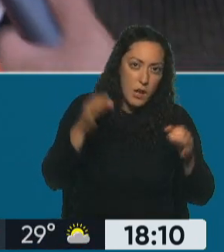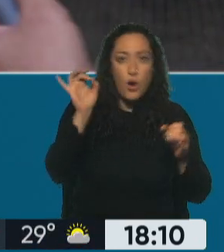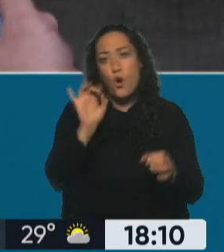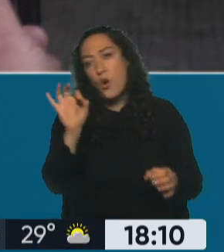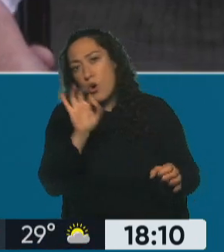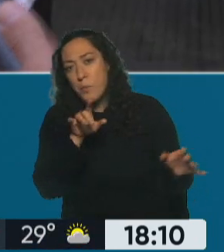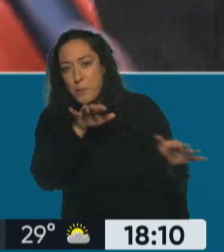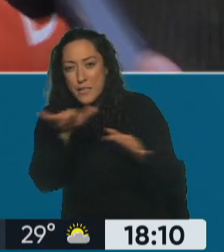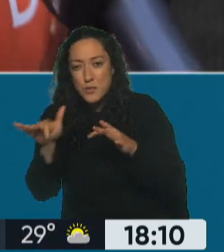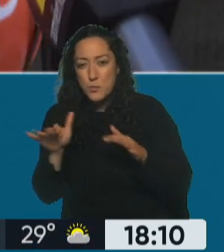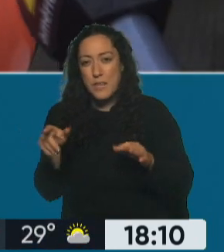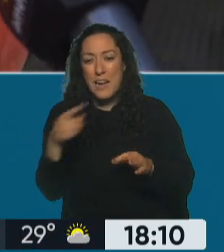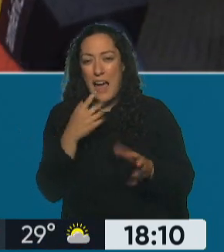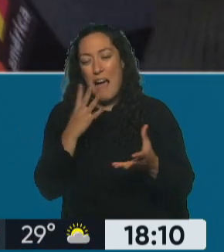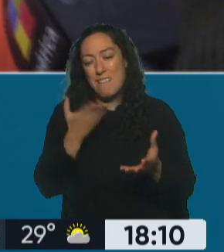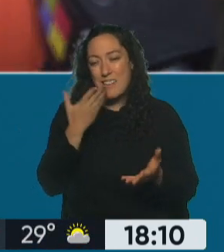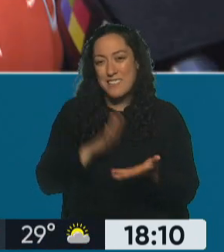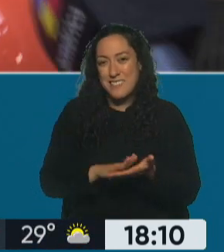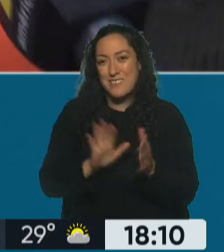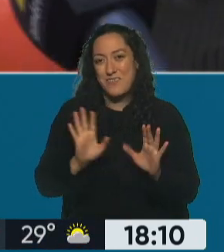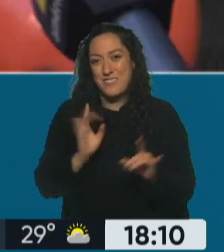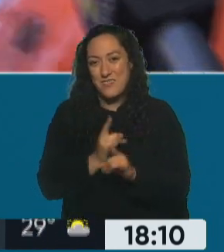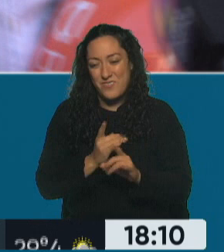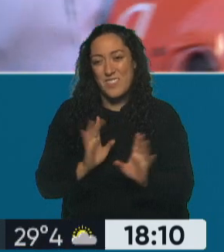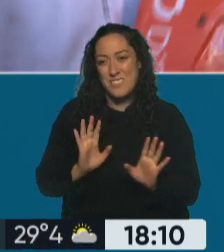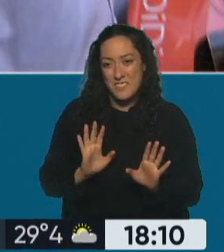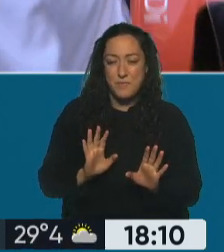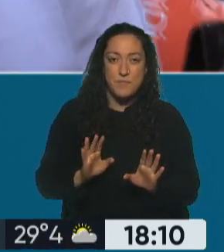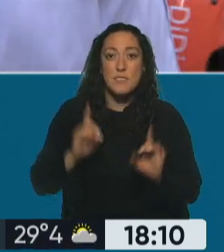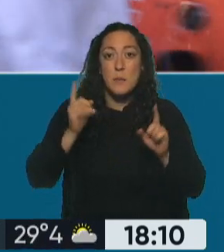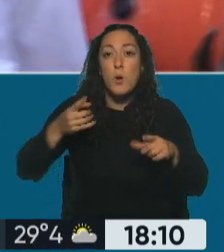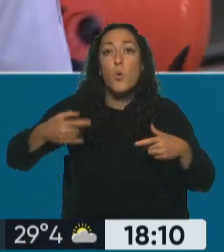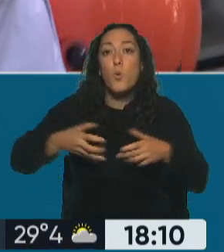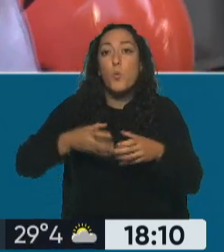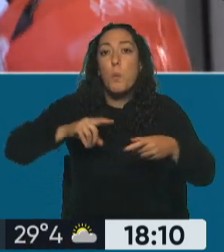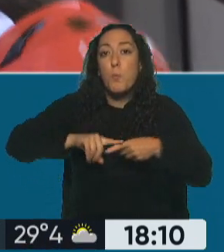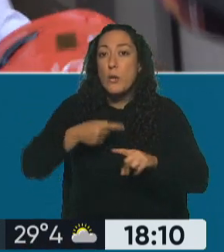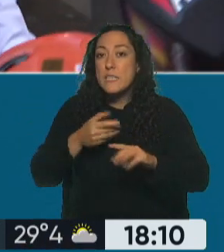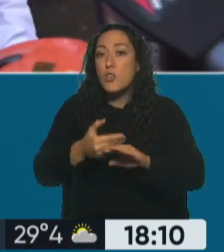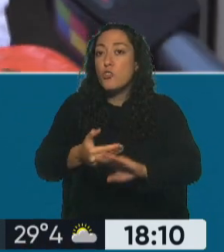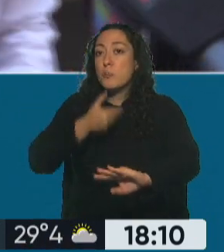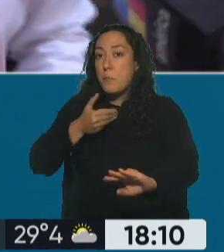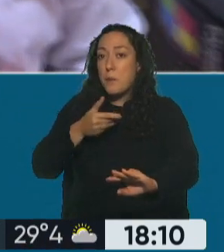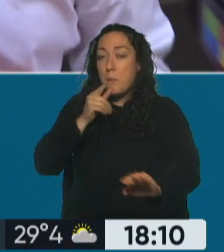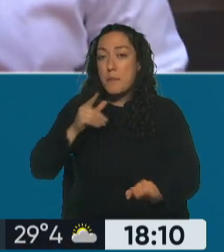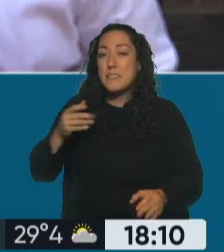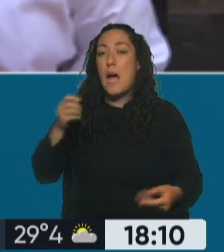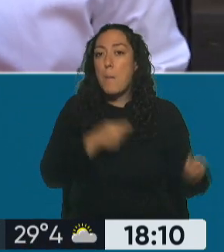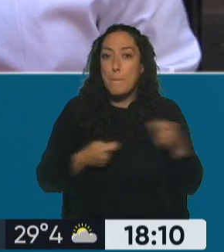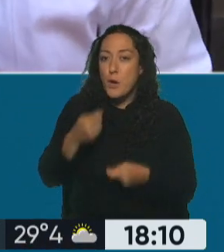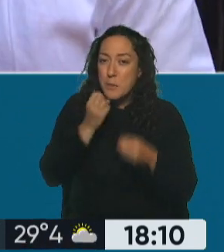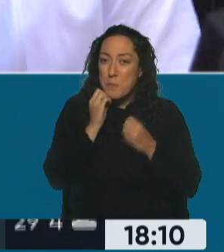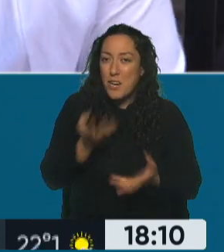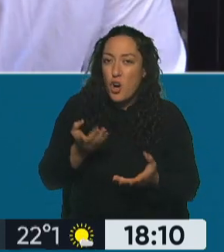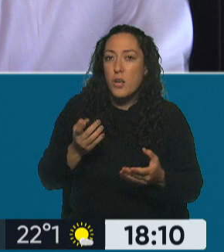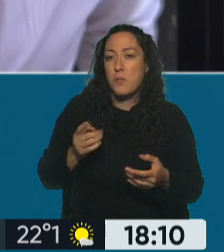él, con la ironía que lo caracteriza a Carlos Rodríguez, sino que se aleja del partido, dice, me parece que aporto más desde afuera de cualquier partido,